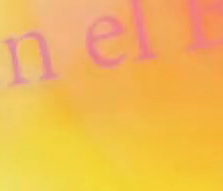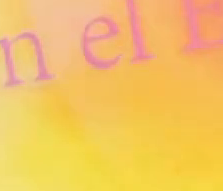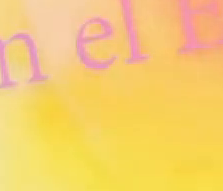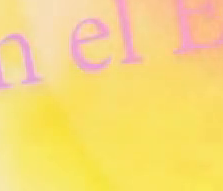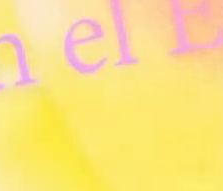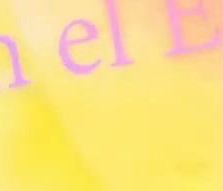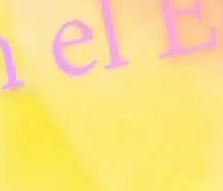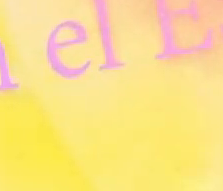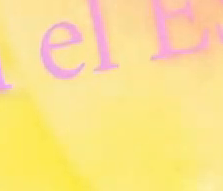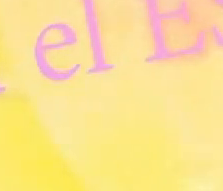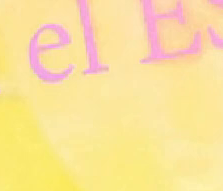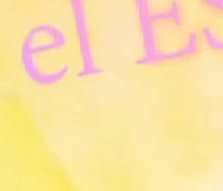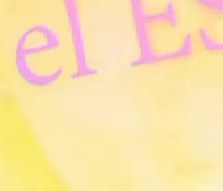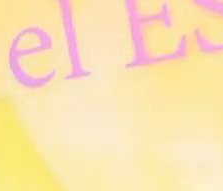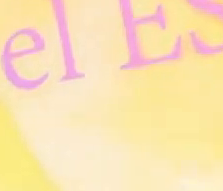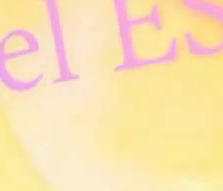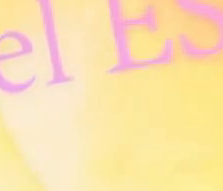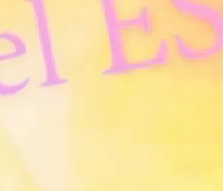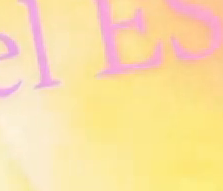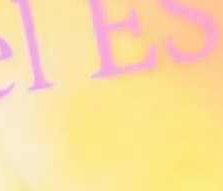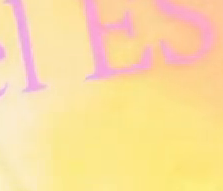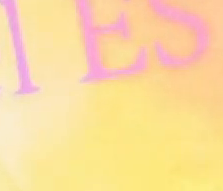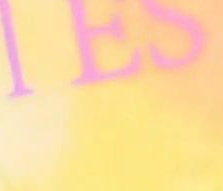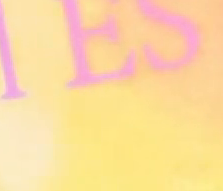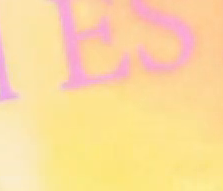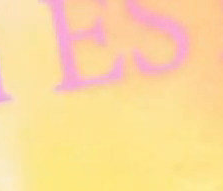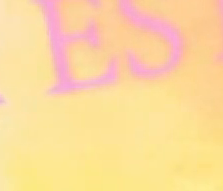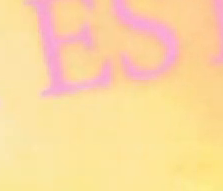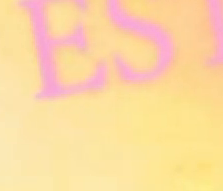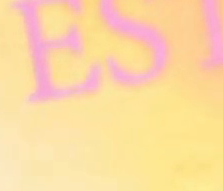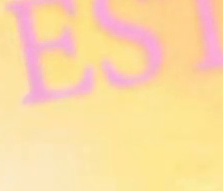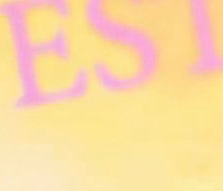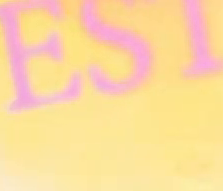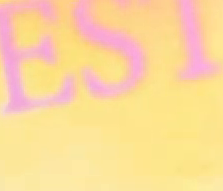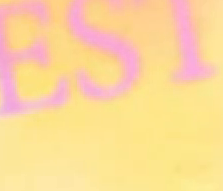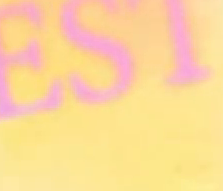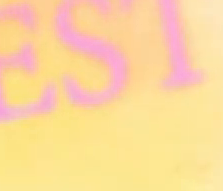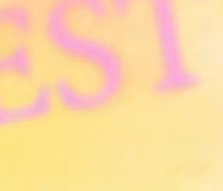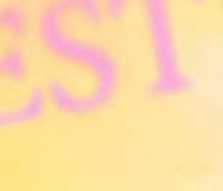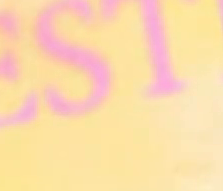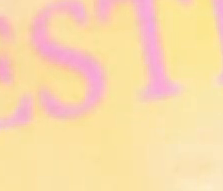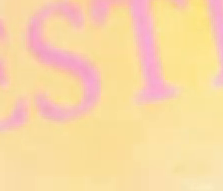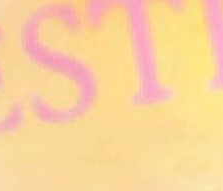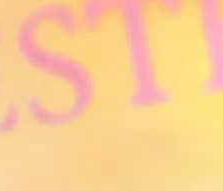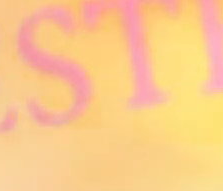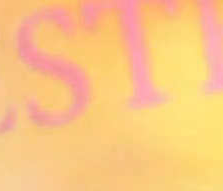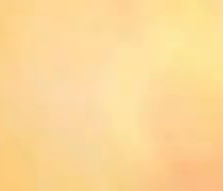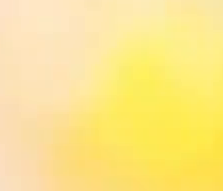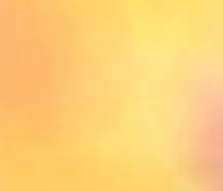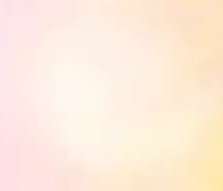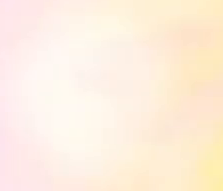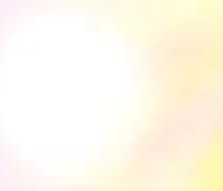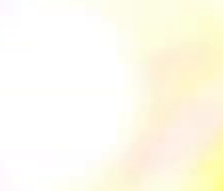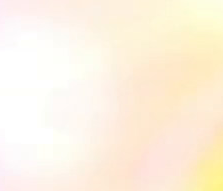templo los que están enfermos presos o imposibilitados de participar de la celebración de la misa